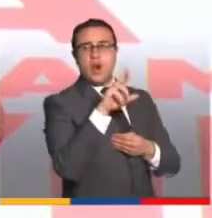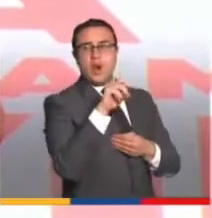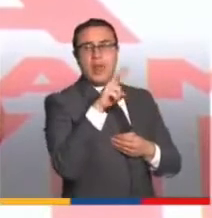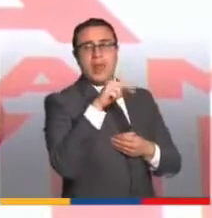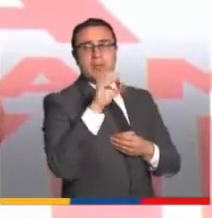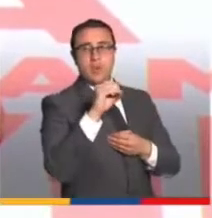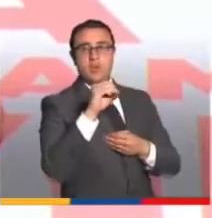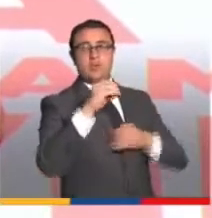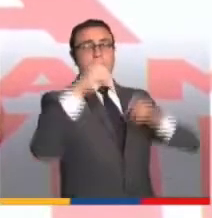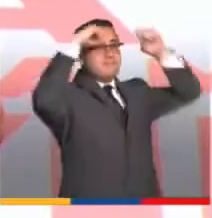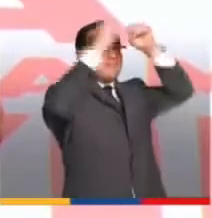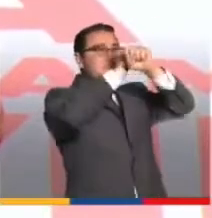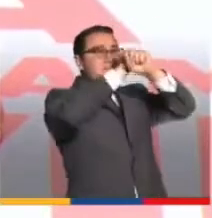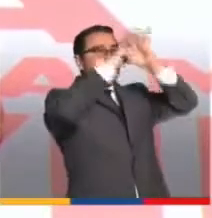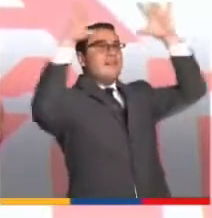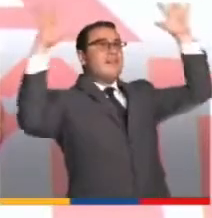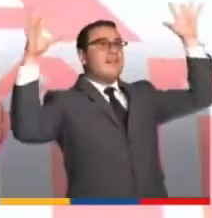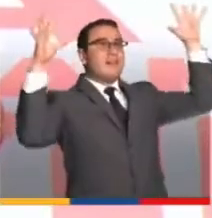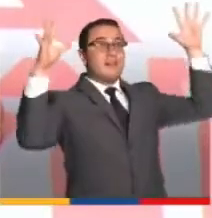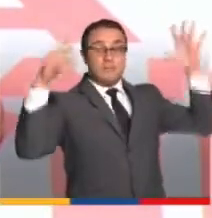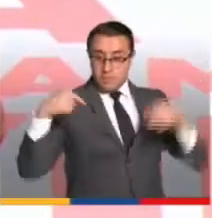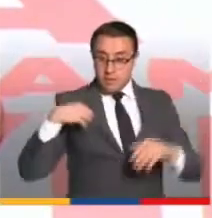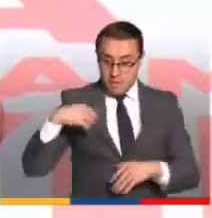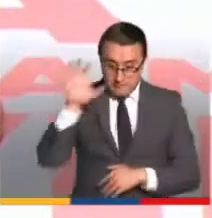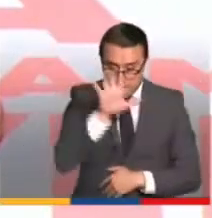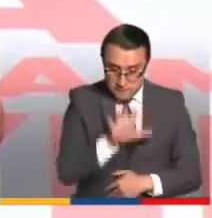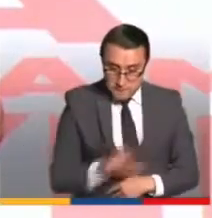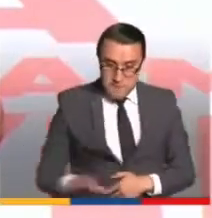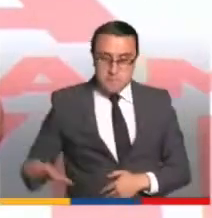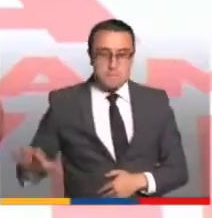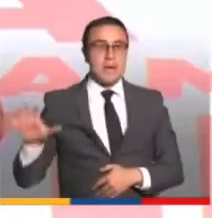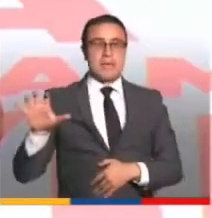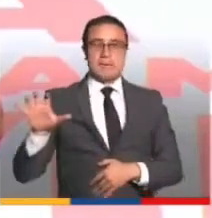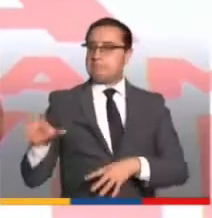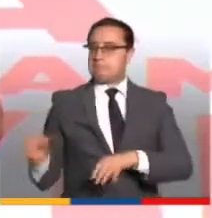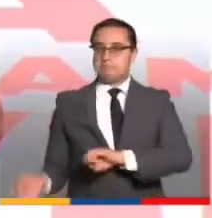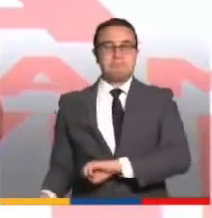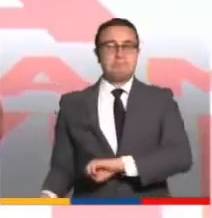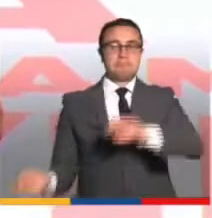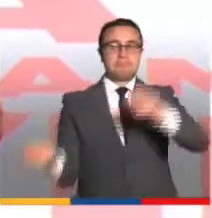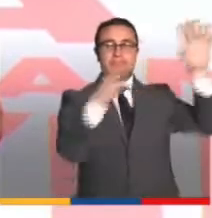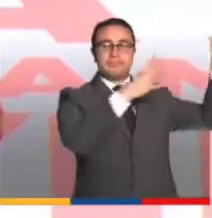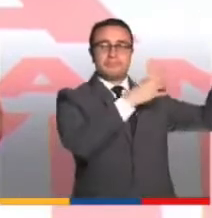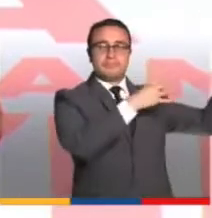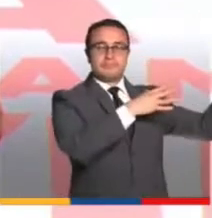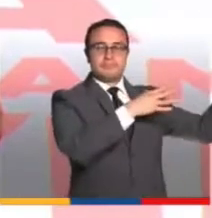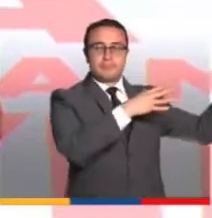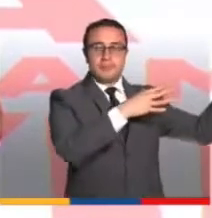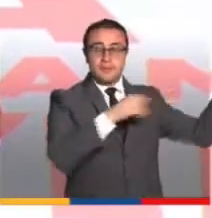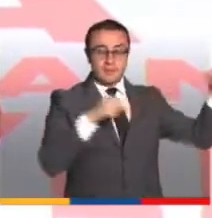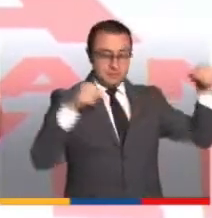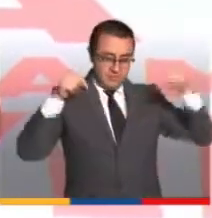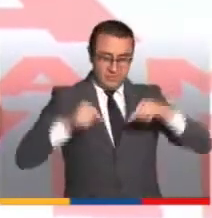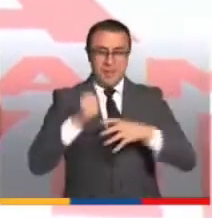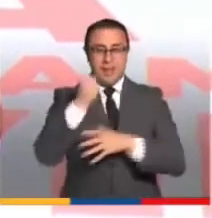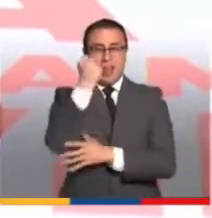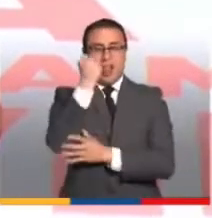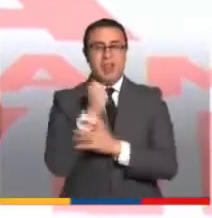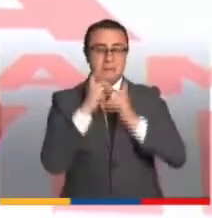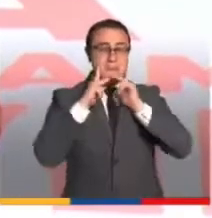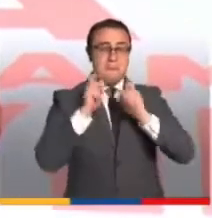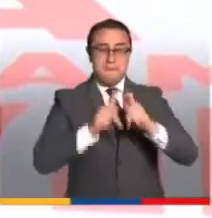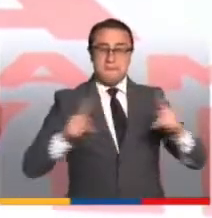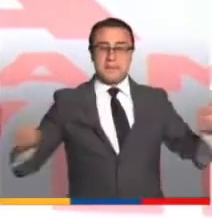los espera, y abandonan nuestros países en uno de los mayores desastres humanitarios de la